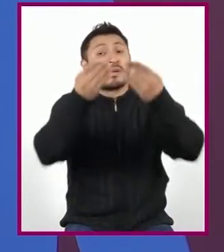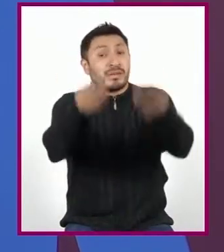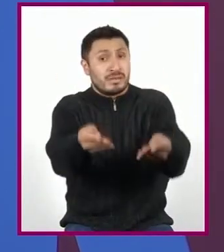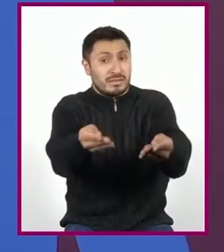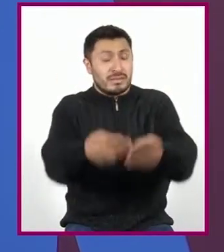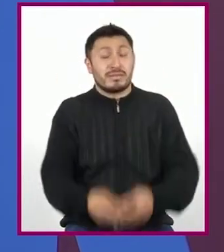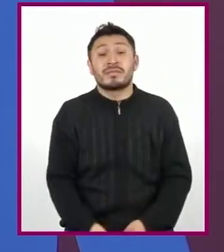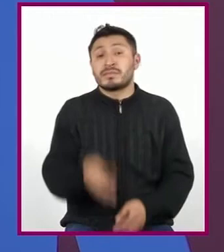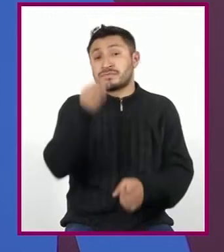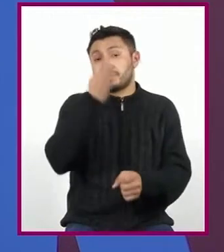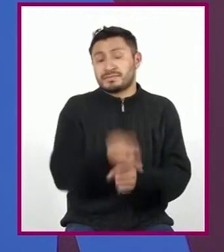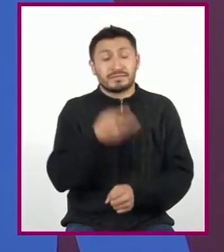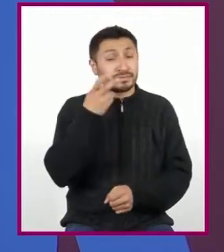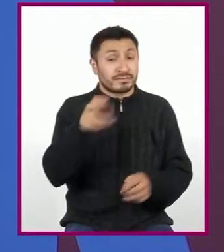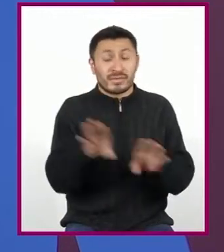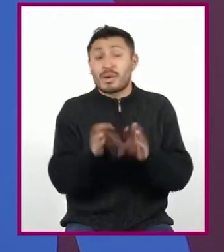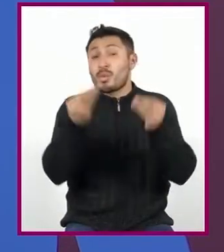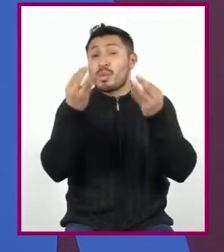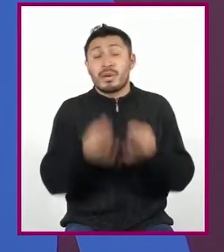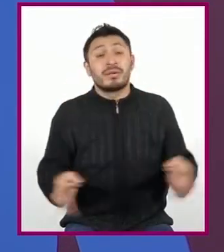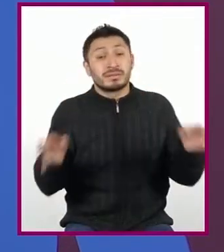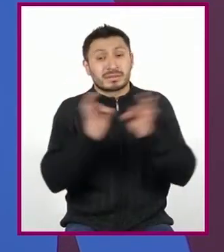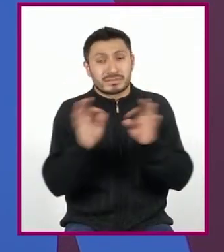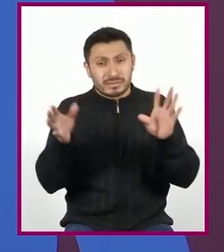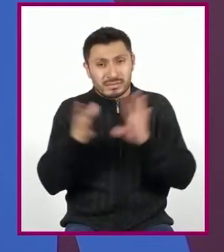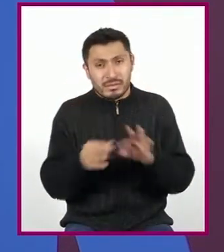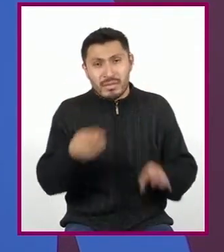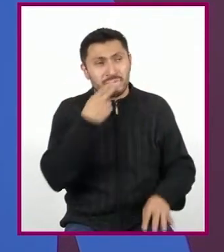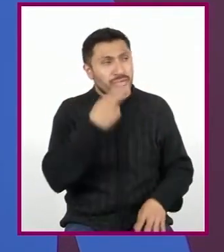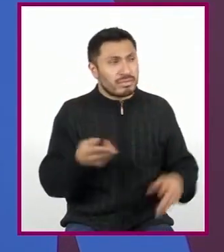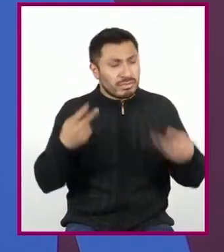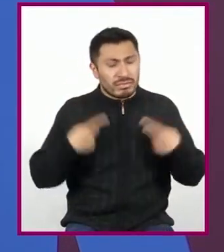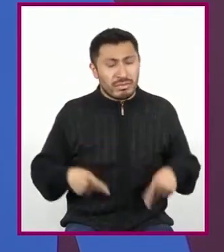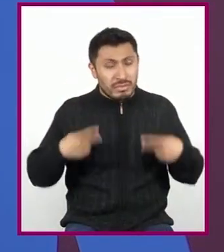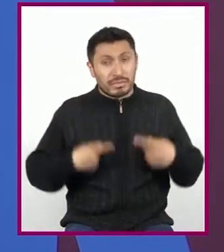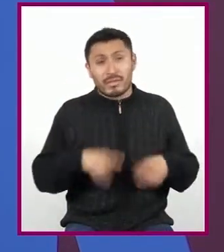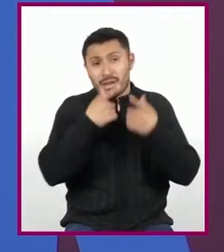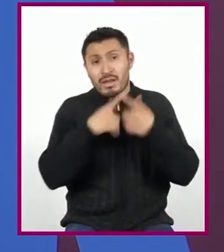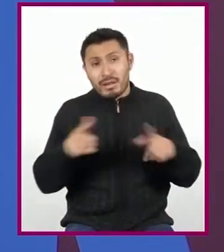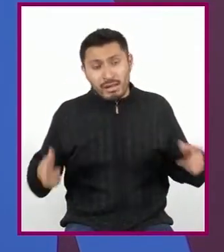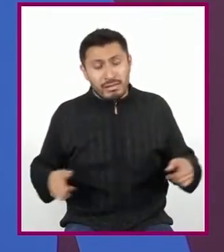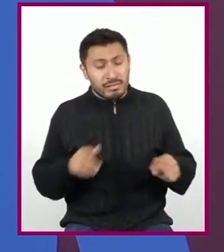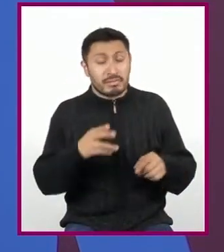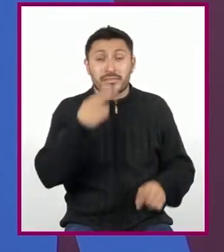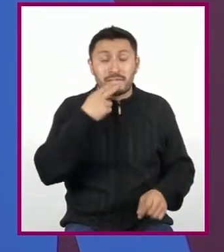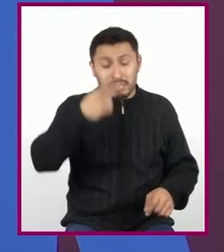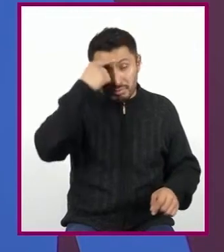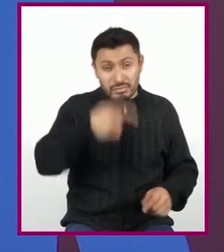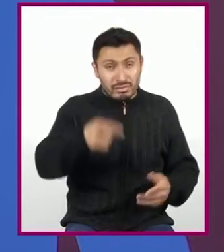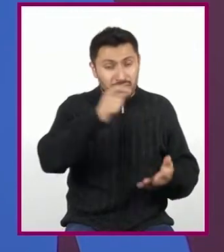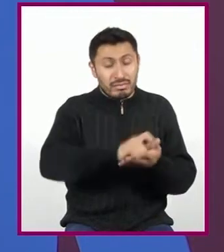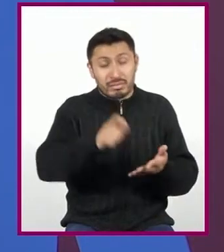reconozcan que en la familia sigue estando la esperanza de alcanzar la felicidad.